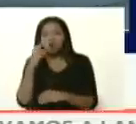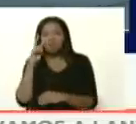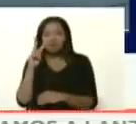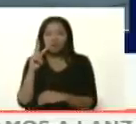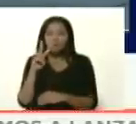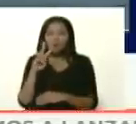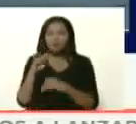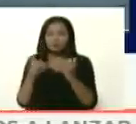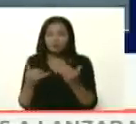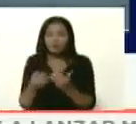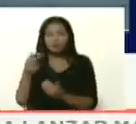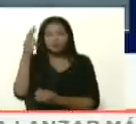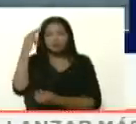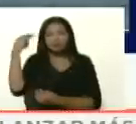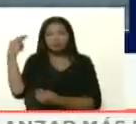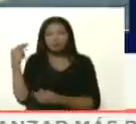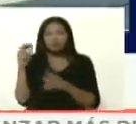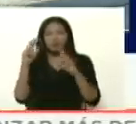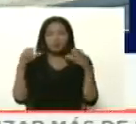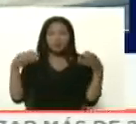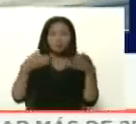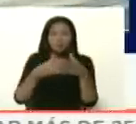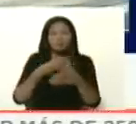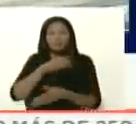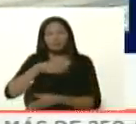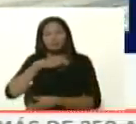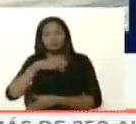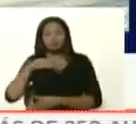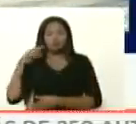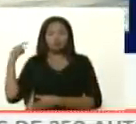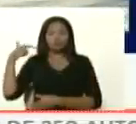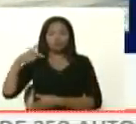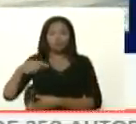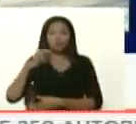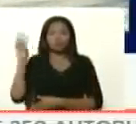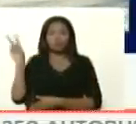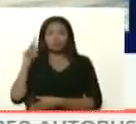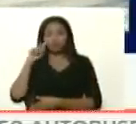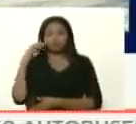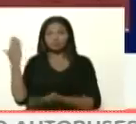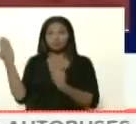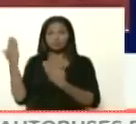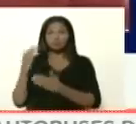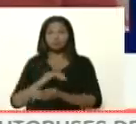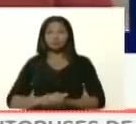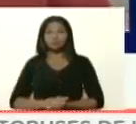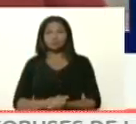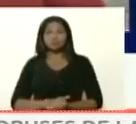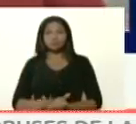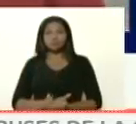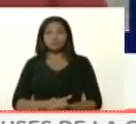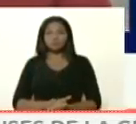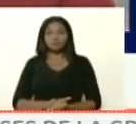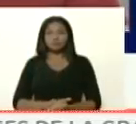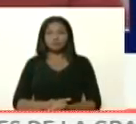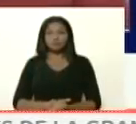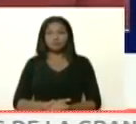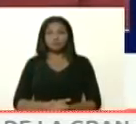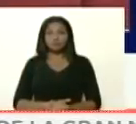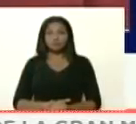reflexiones sobre esta nueva etapa de la gran misión Transporte Venezuela. Adelante, los próceres. Adelante, los